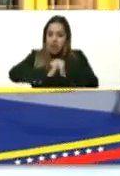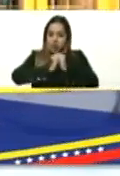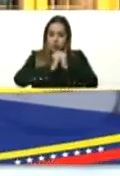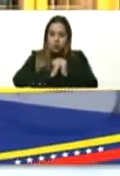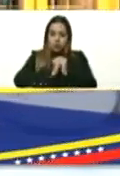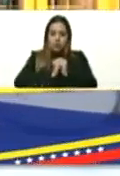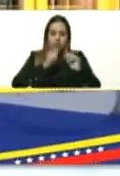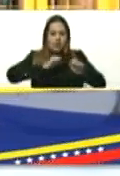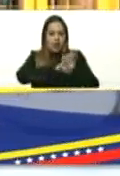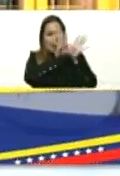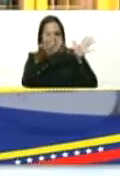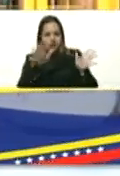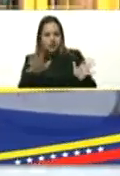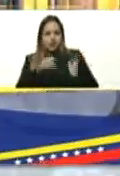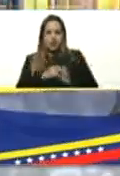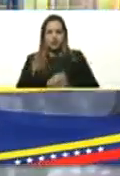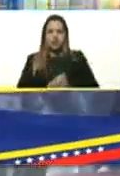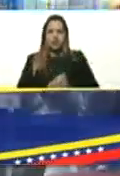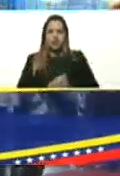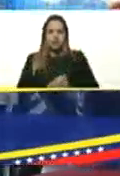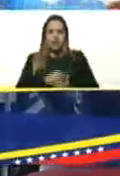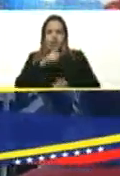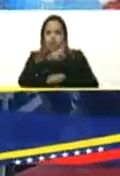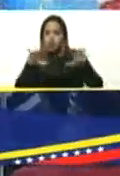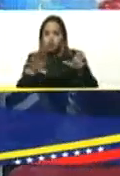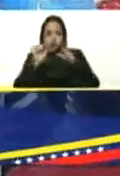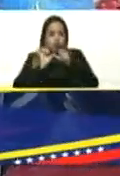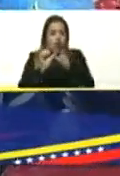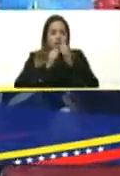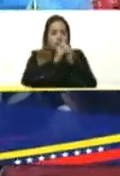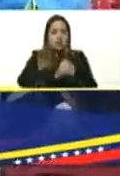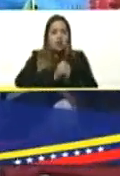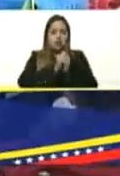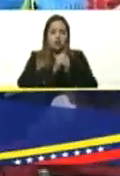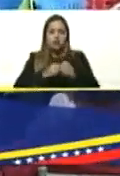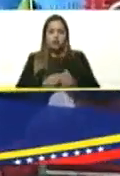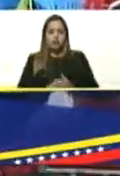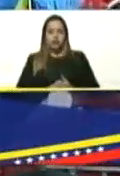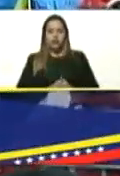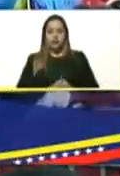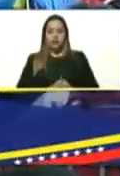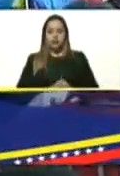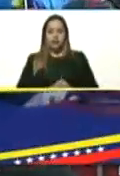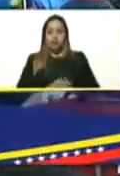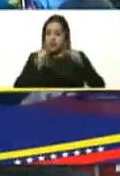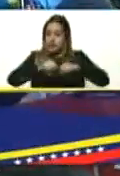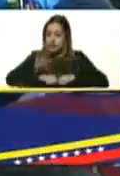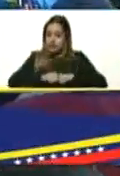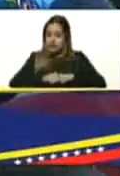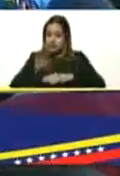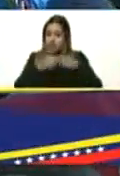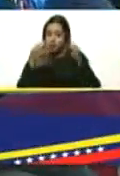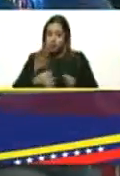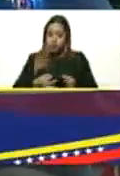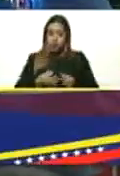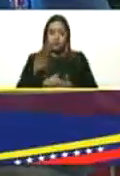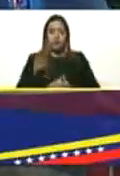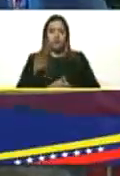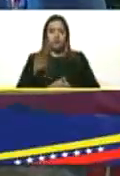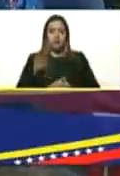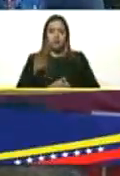Y en la madrugada del 18 estarán rezando. ¿Sí? Seguro.